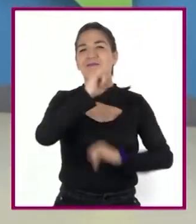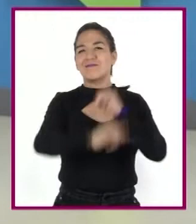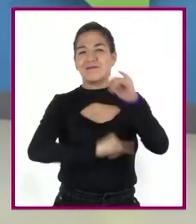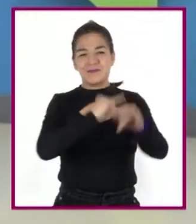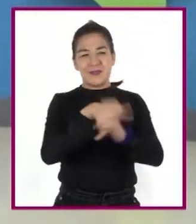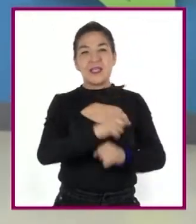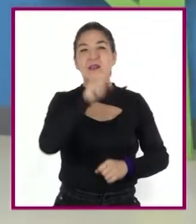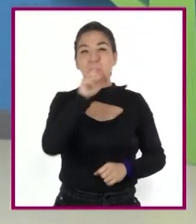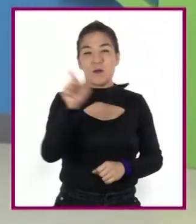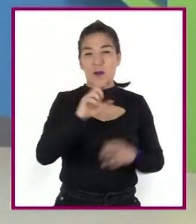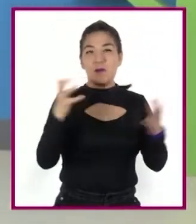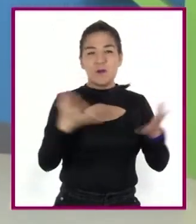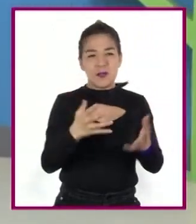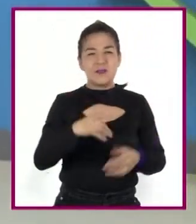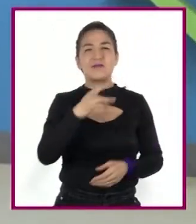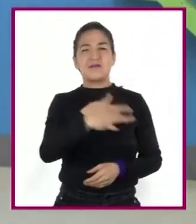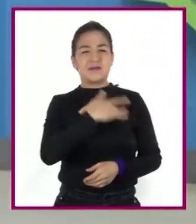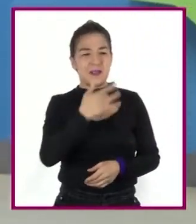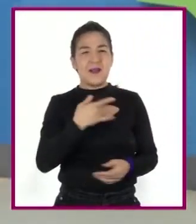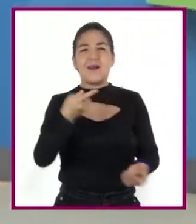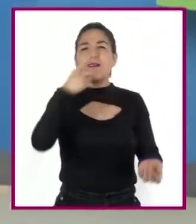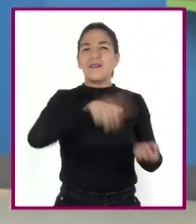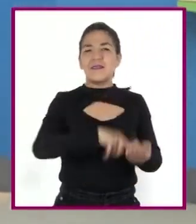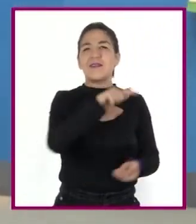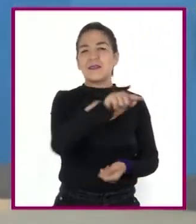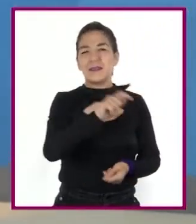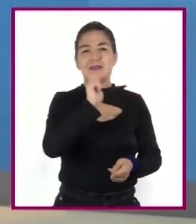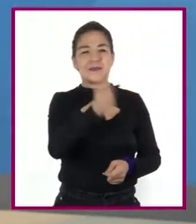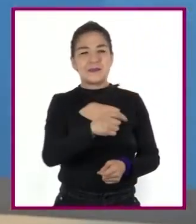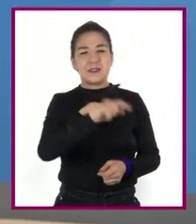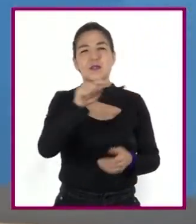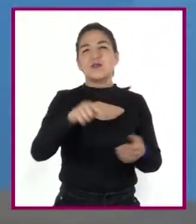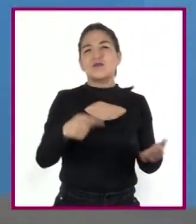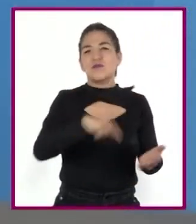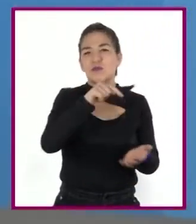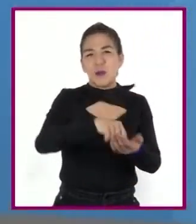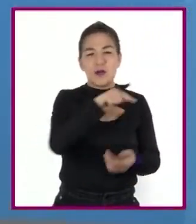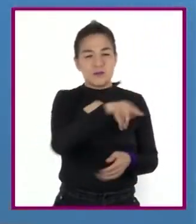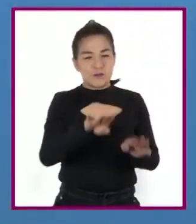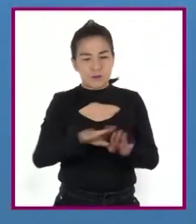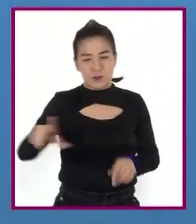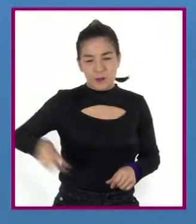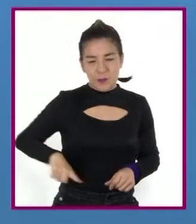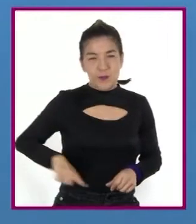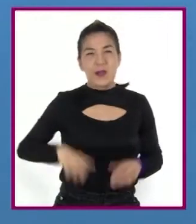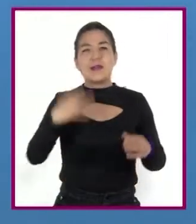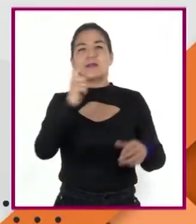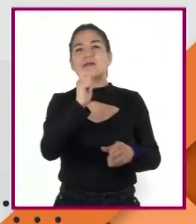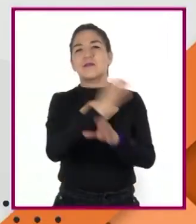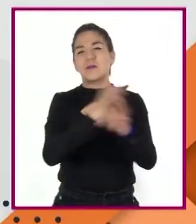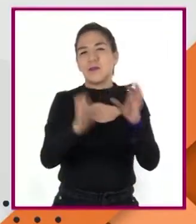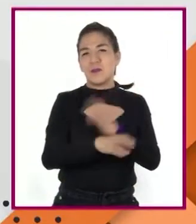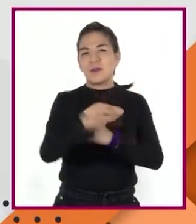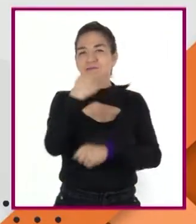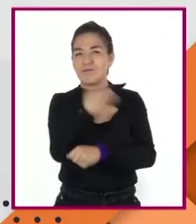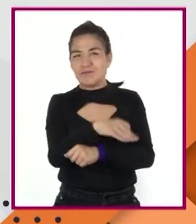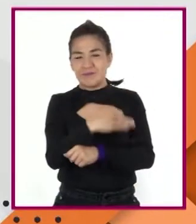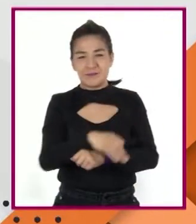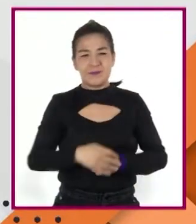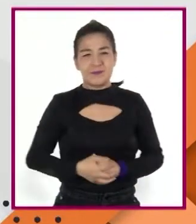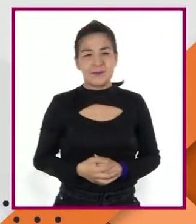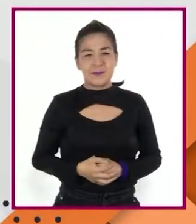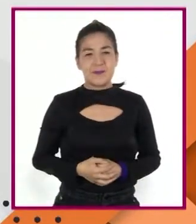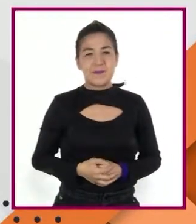y al hacerlo había estabilizado lo que era un estado de las cosas provisional y por fijar.